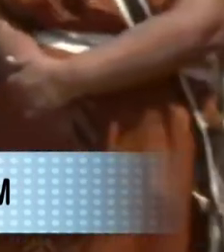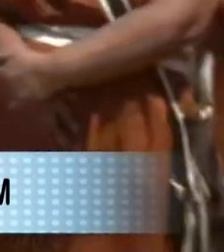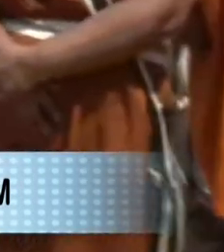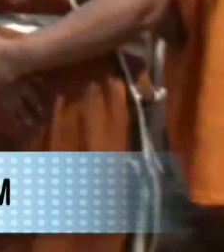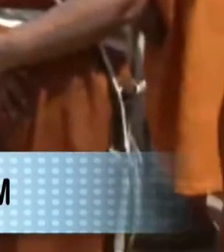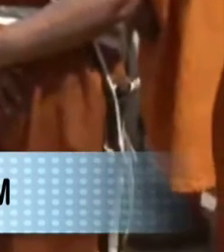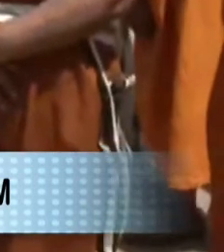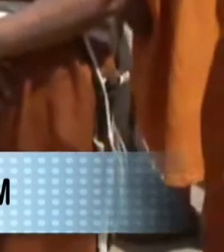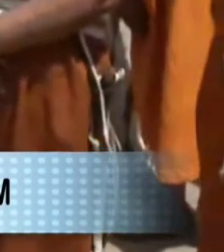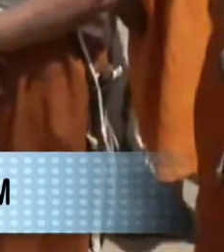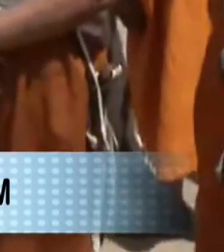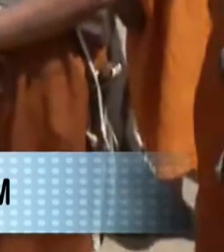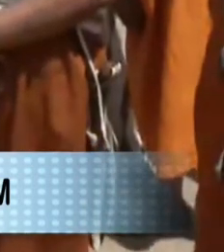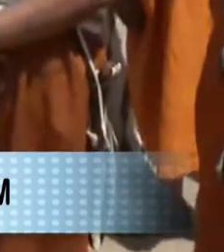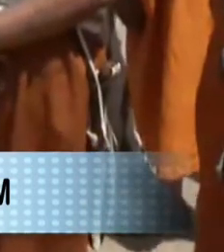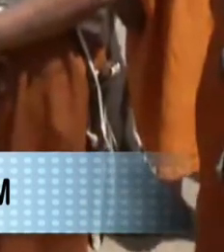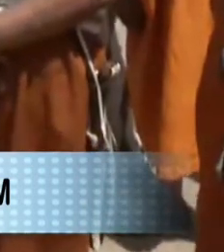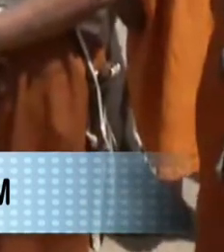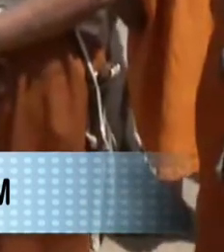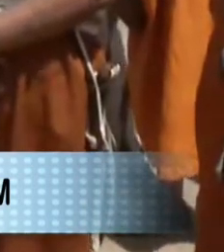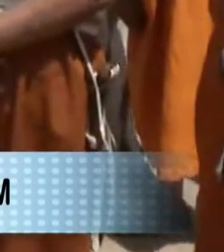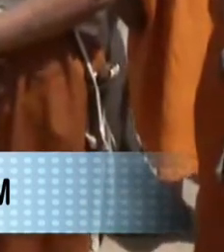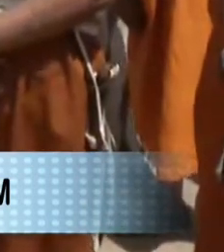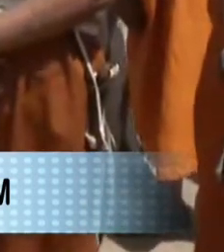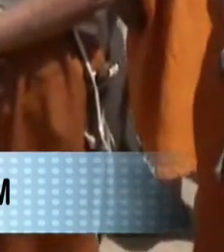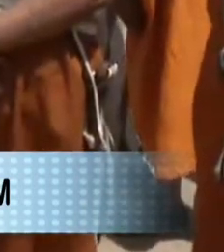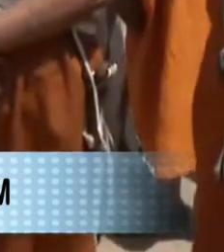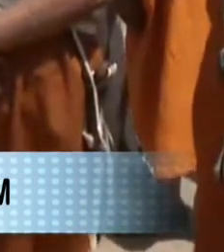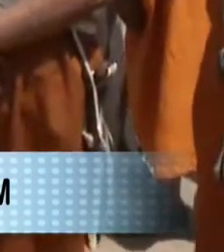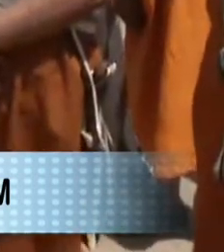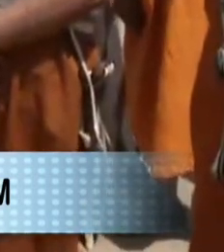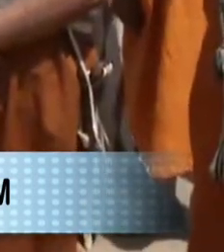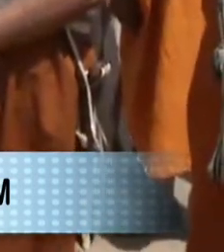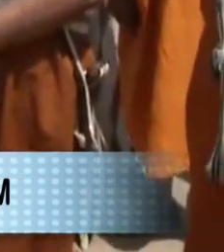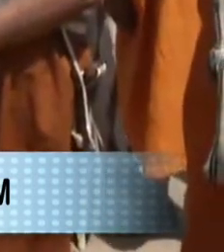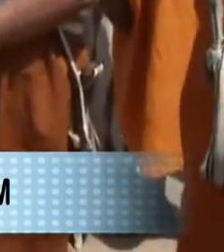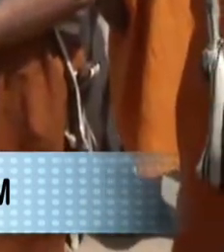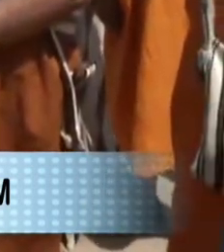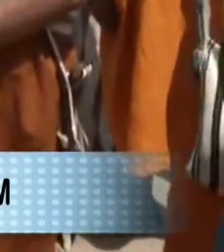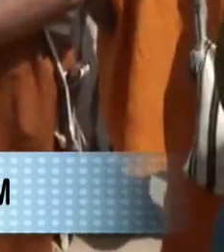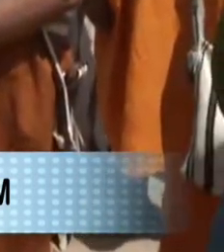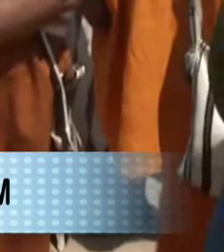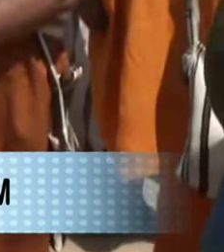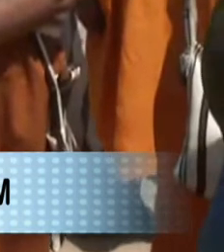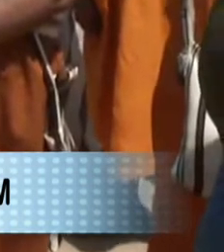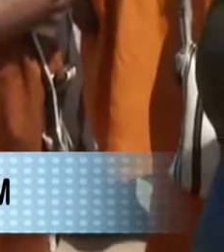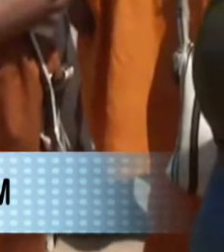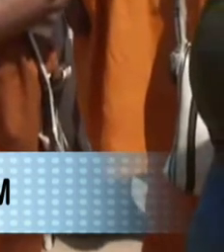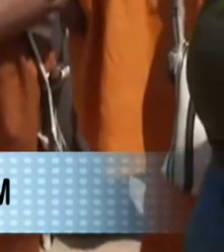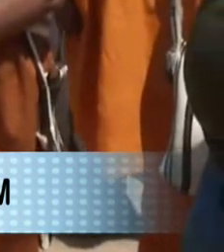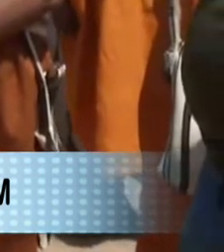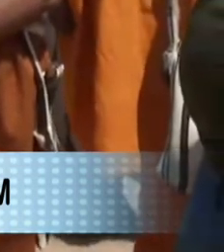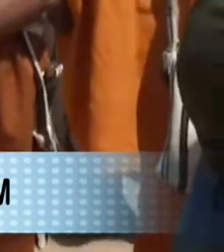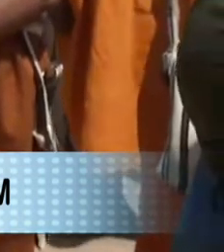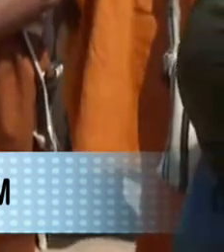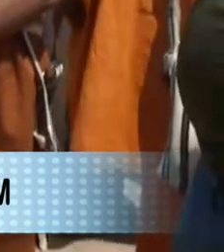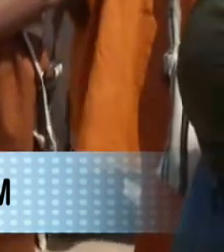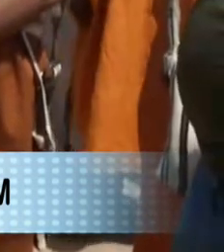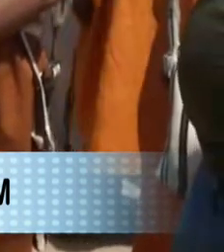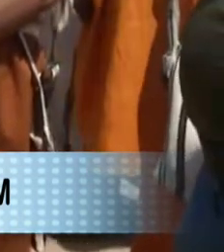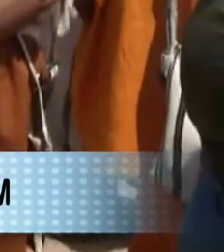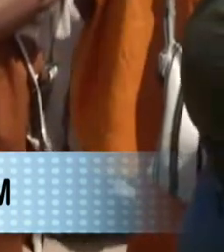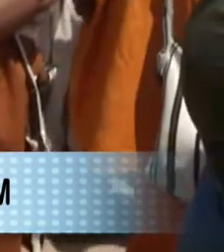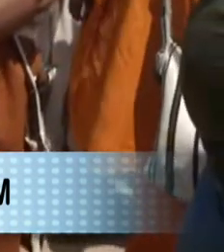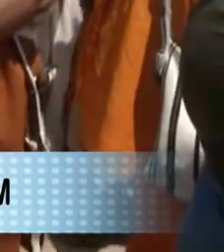zona del Braden. Estamos hablando de más de 300 personas que esta mañana se han dado cita en lo que es el primer encuentro de comunidades nativas, jefes